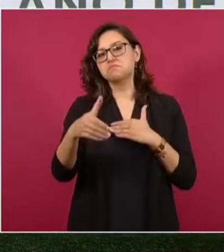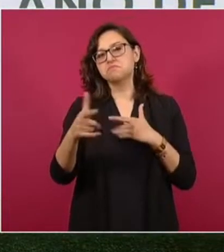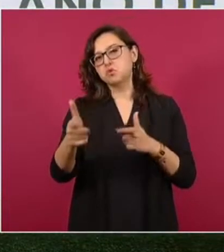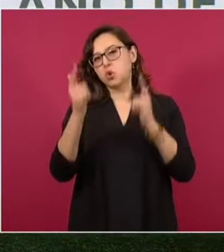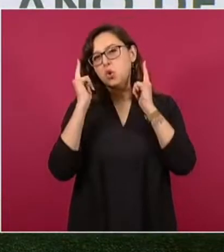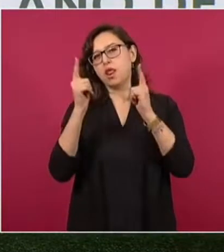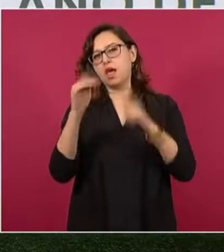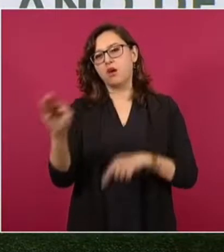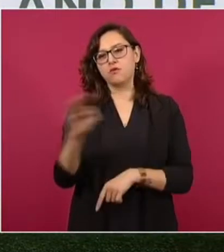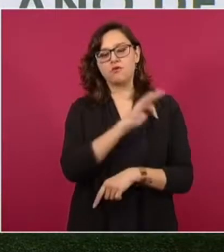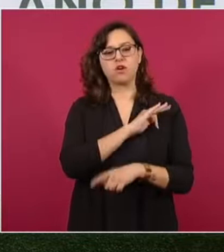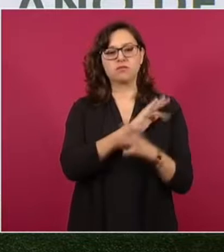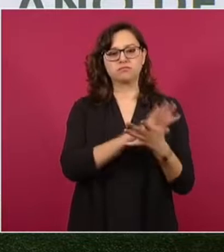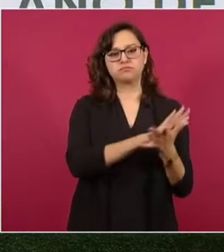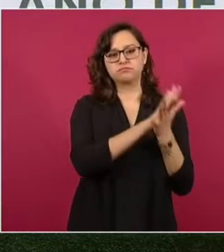transformación.